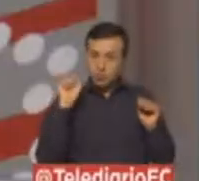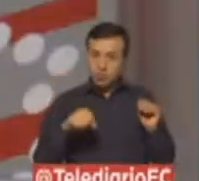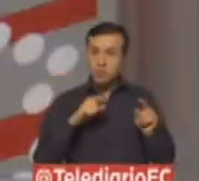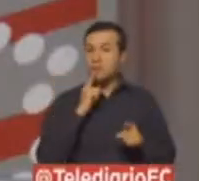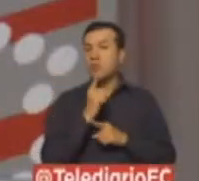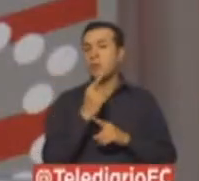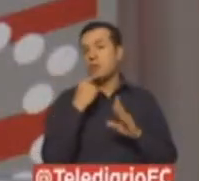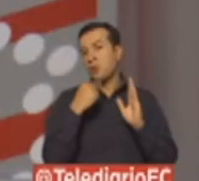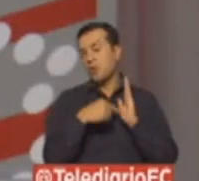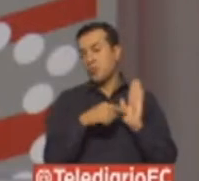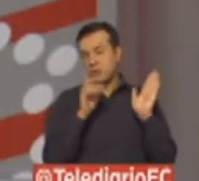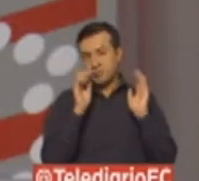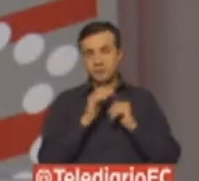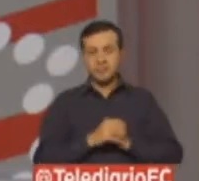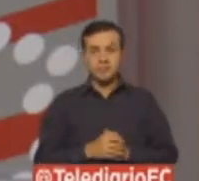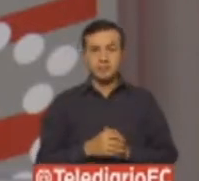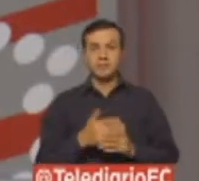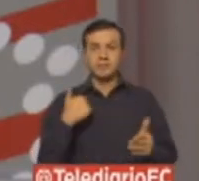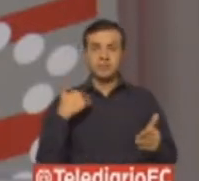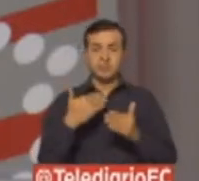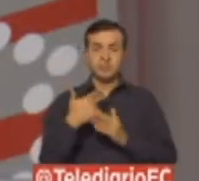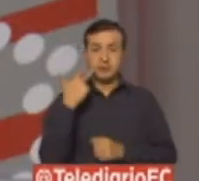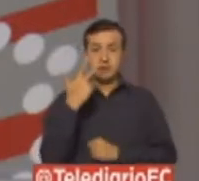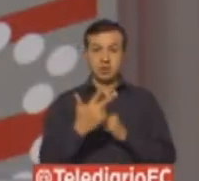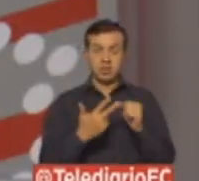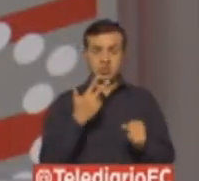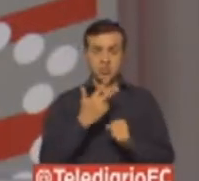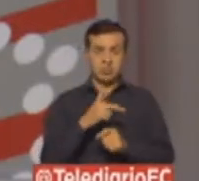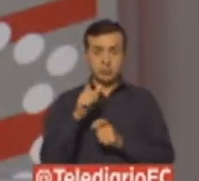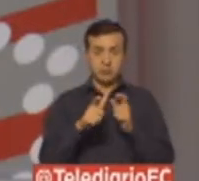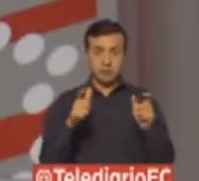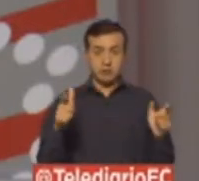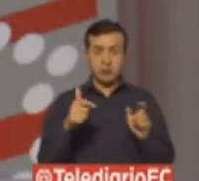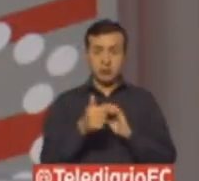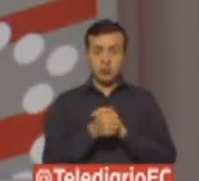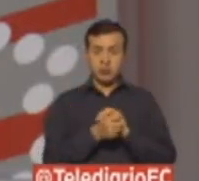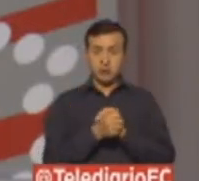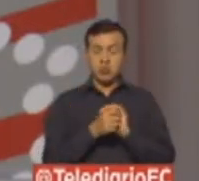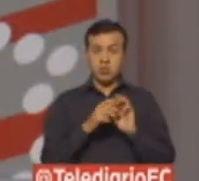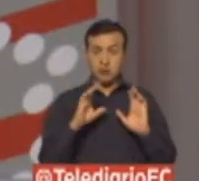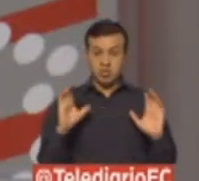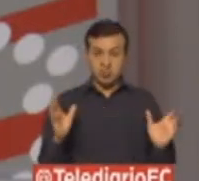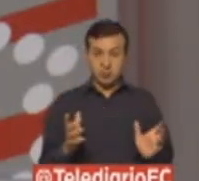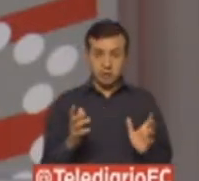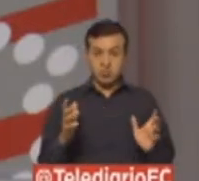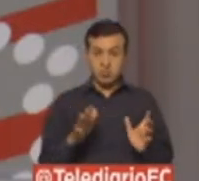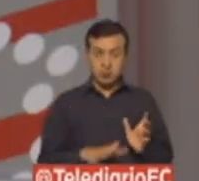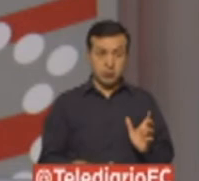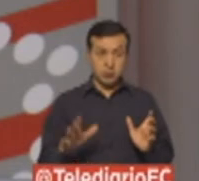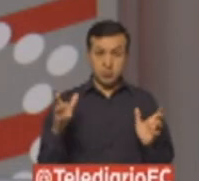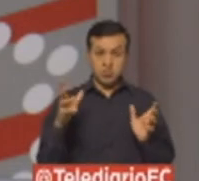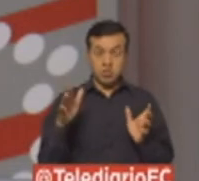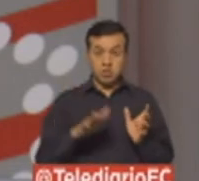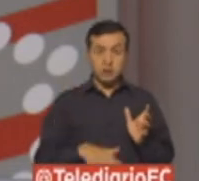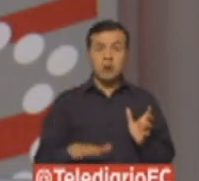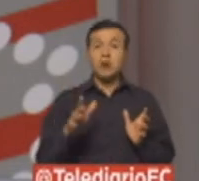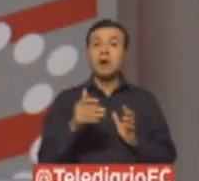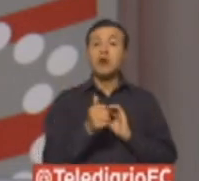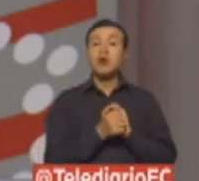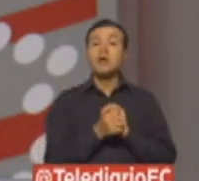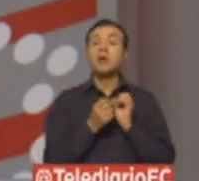le señaló solamente un ejemplo los últimos tres años la ciudadanía de galápagos agrupada a través del frente ínsula de reserva marina de galápagos